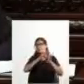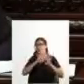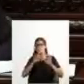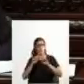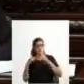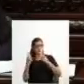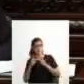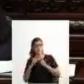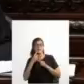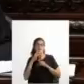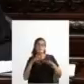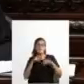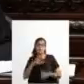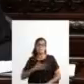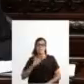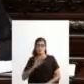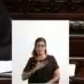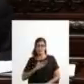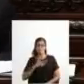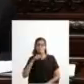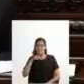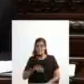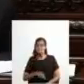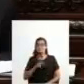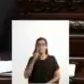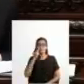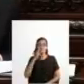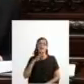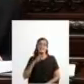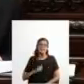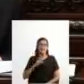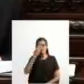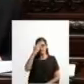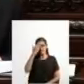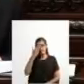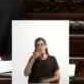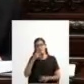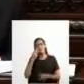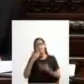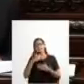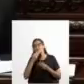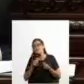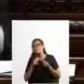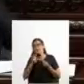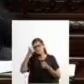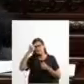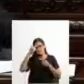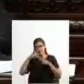independientemente de la legitimidad de su protesta y ese es el gran problema que tiene el Frente Amplio para entender lo que está pasando en el agro